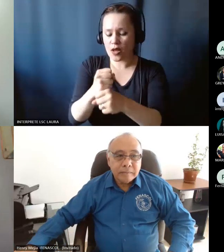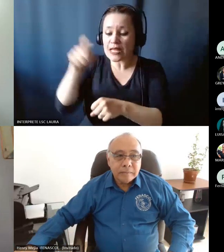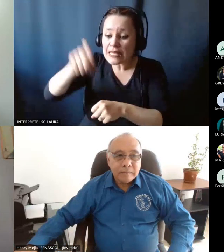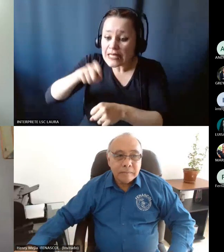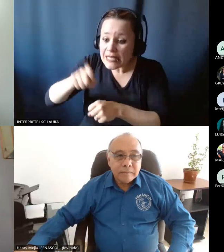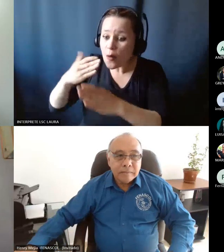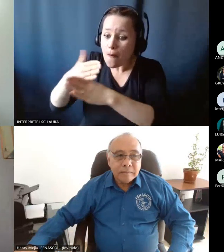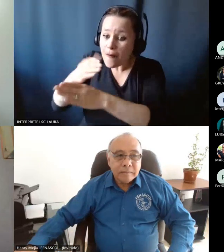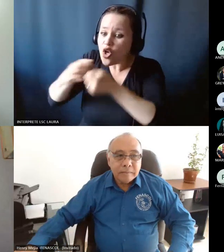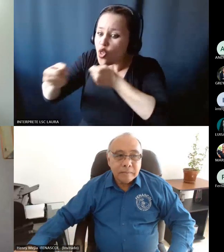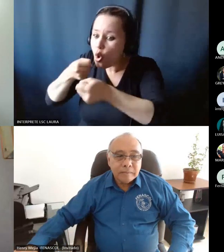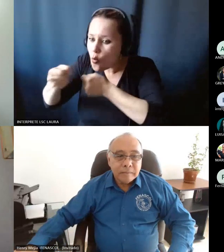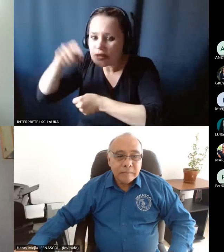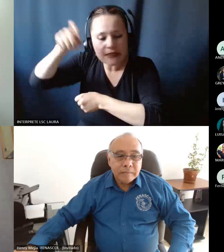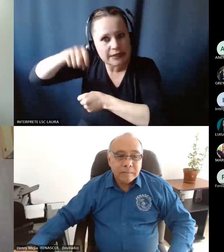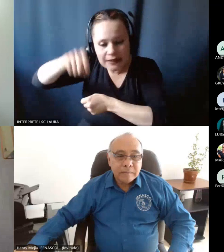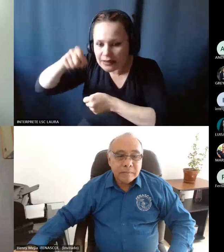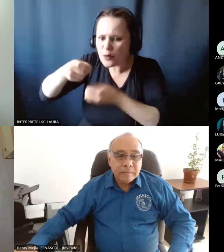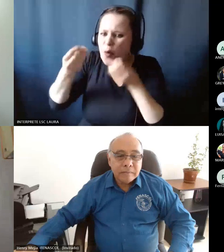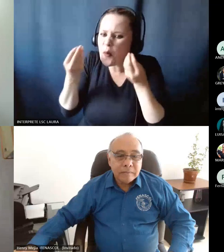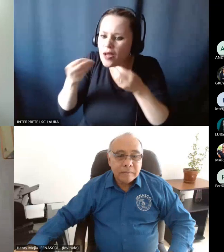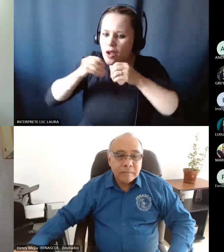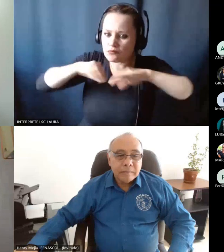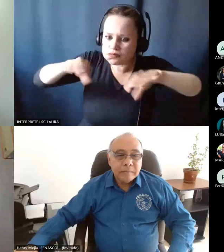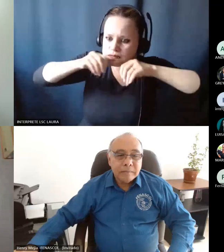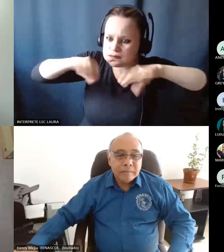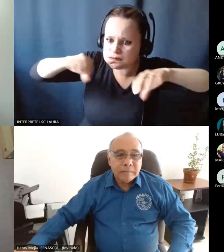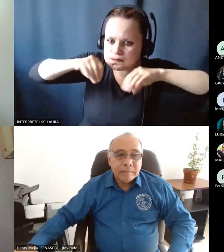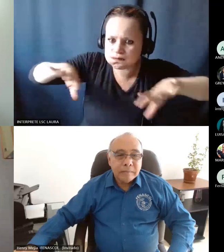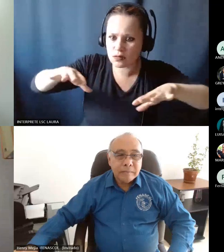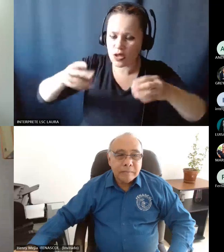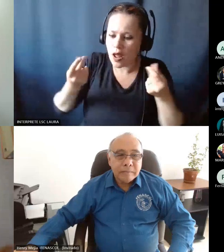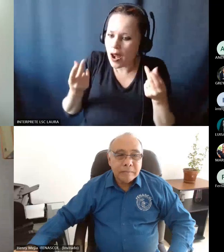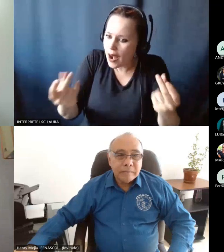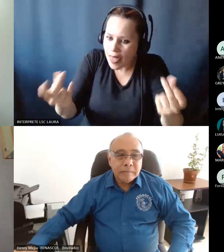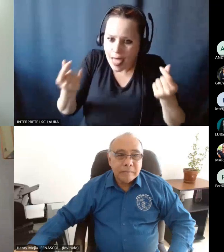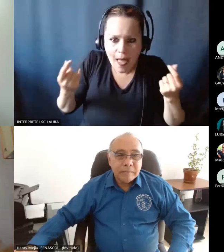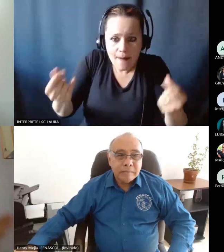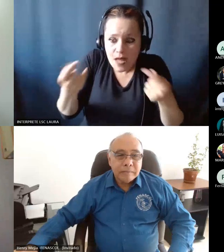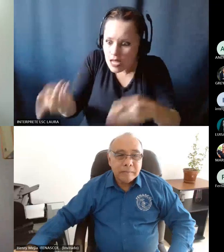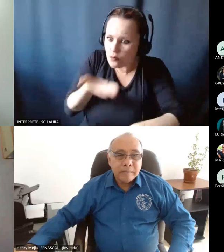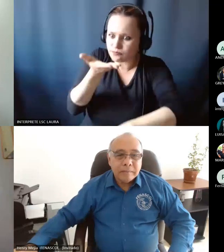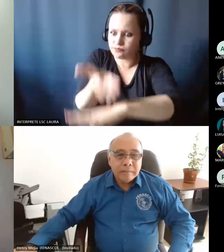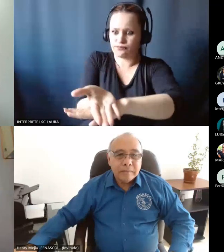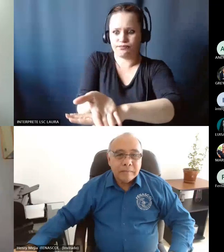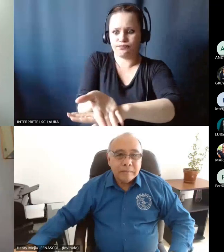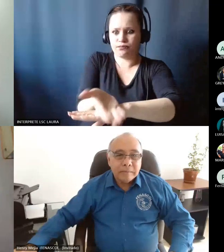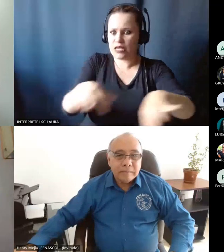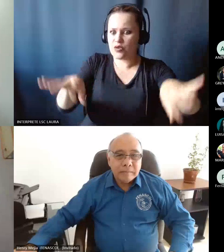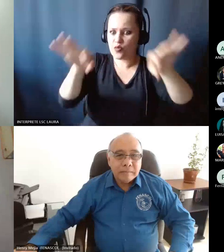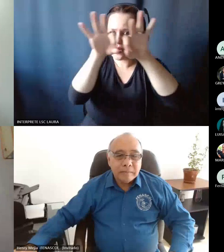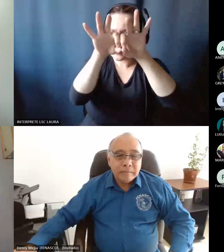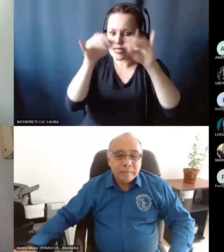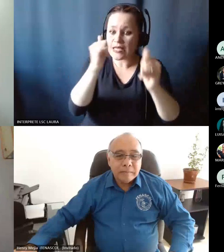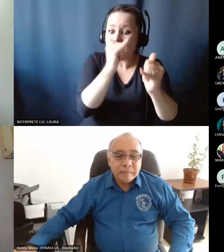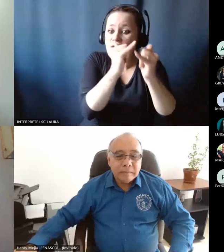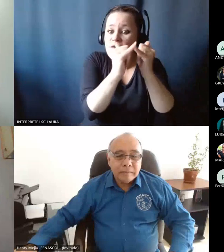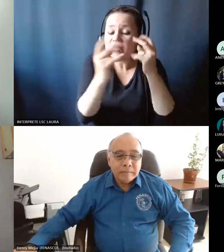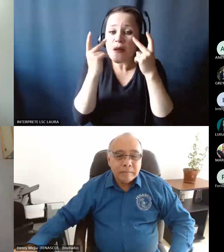comunicación para poder aumentar la velocidad frente a esta apuesta que al final se ve en